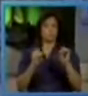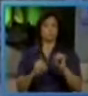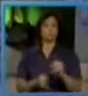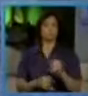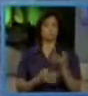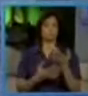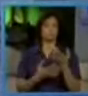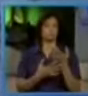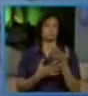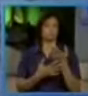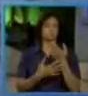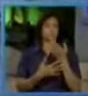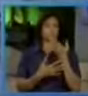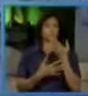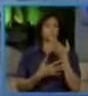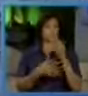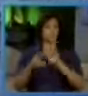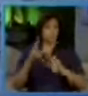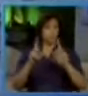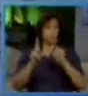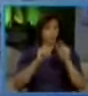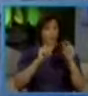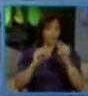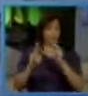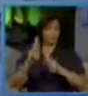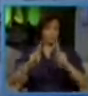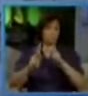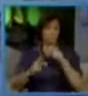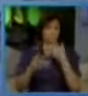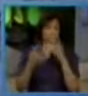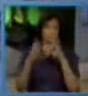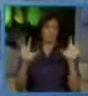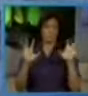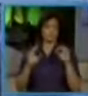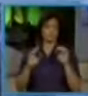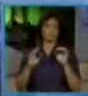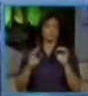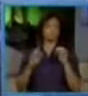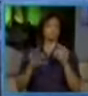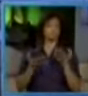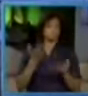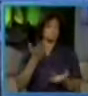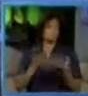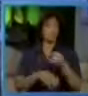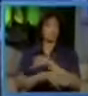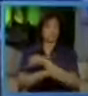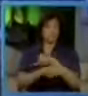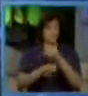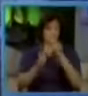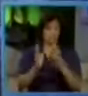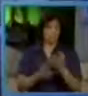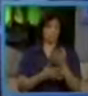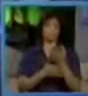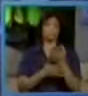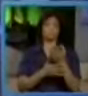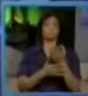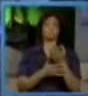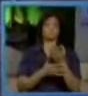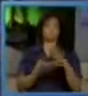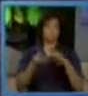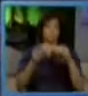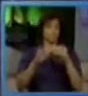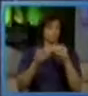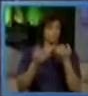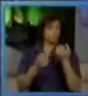sido muy criticado por la población quizás los arquitectos arqueólogos historiadores